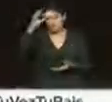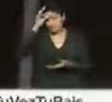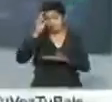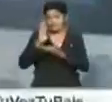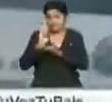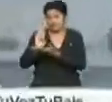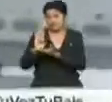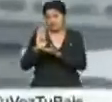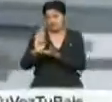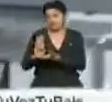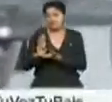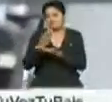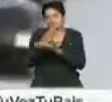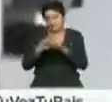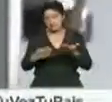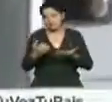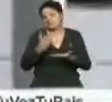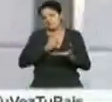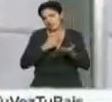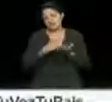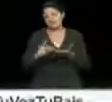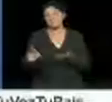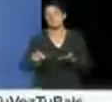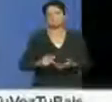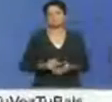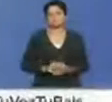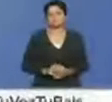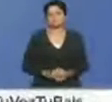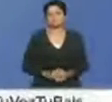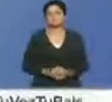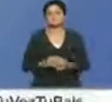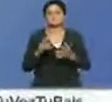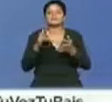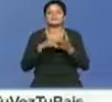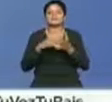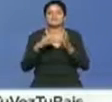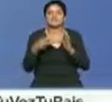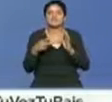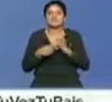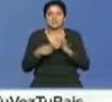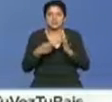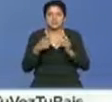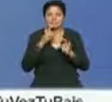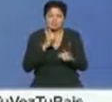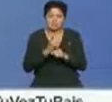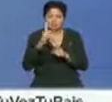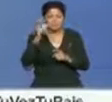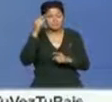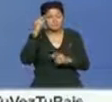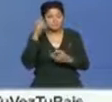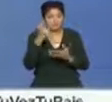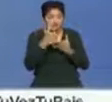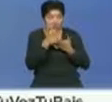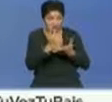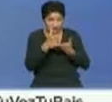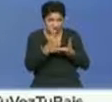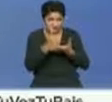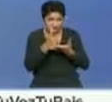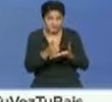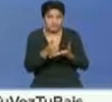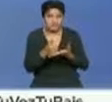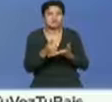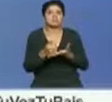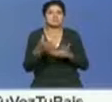el Estado a través de los hospitales de la red pública. Eso se llama subsidio, enfatizó, y dijo que eso le recuerda a la